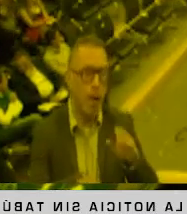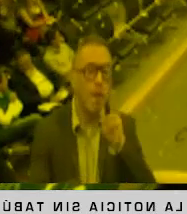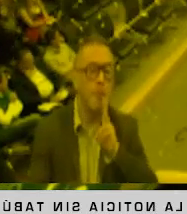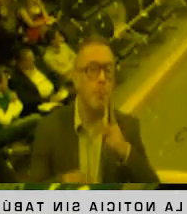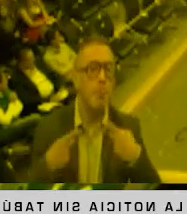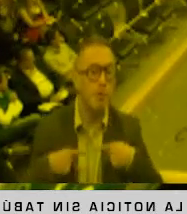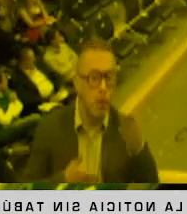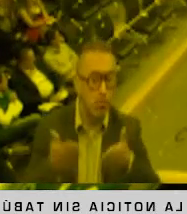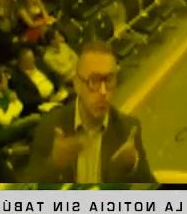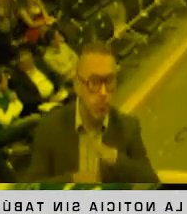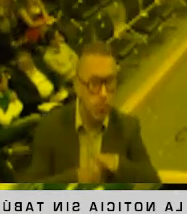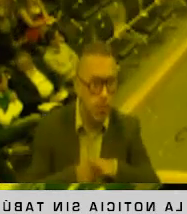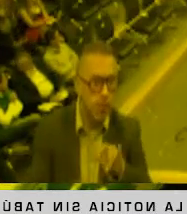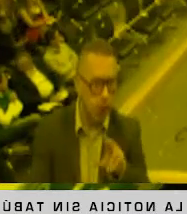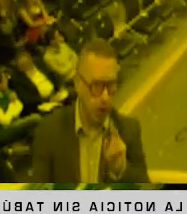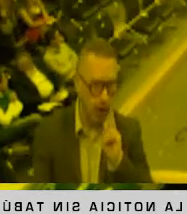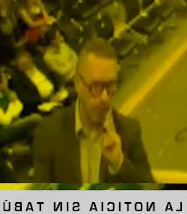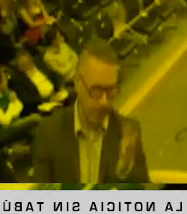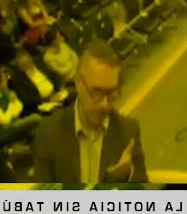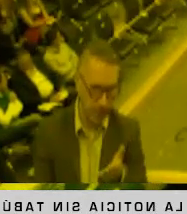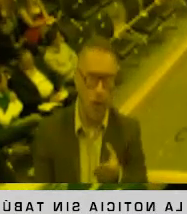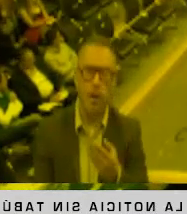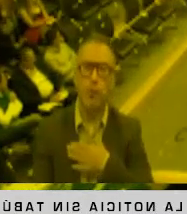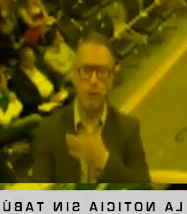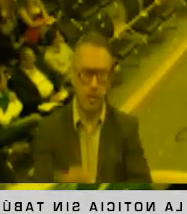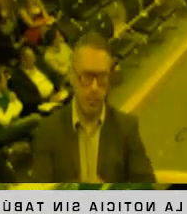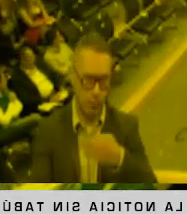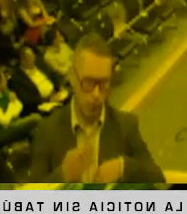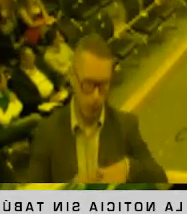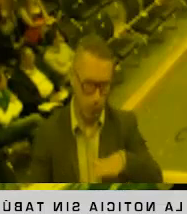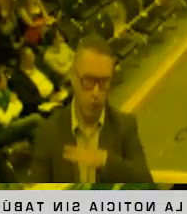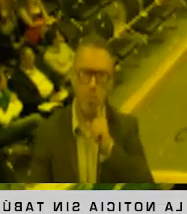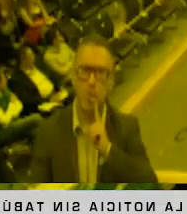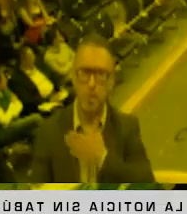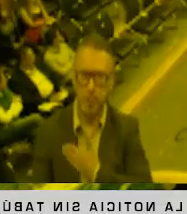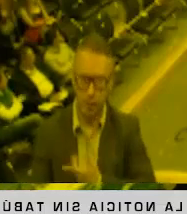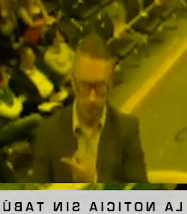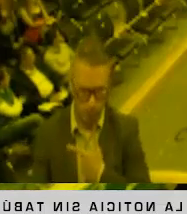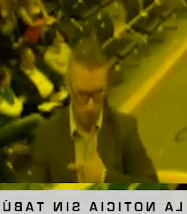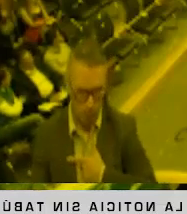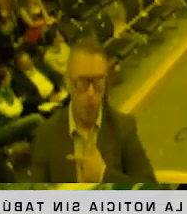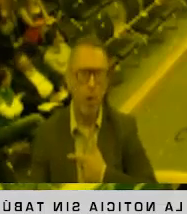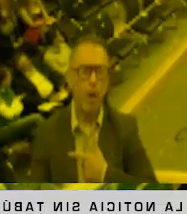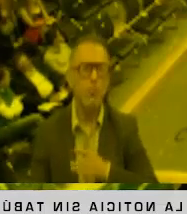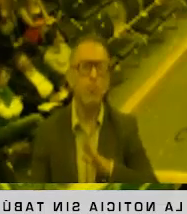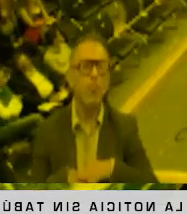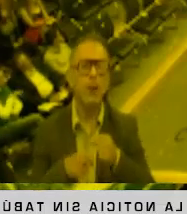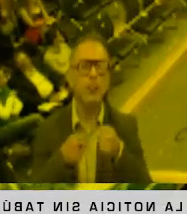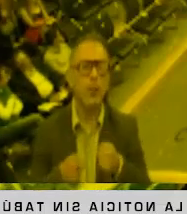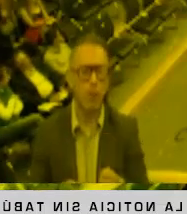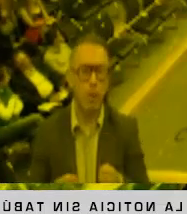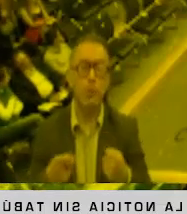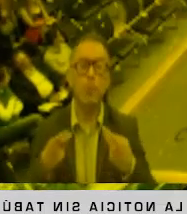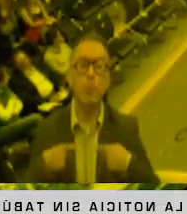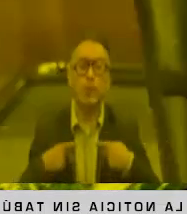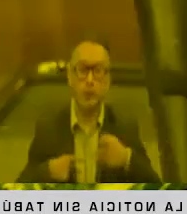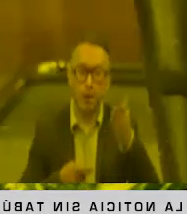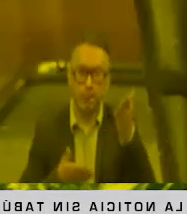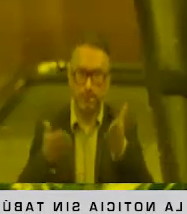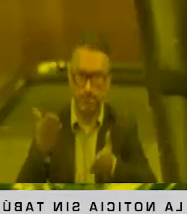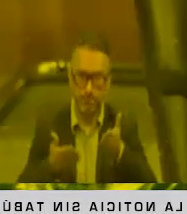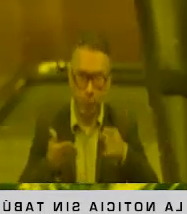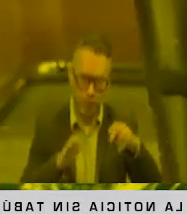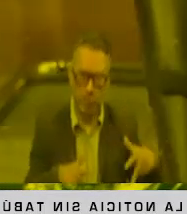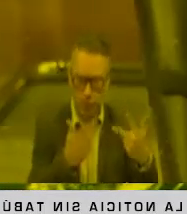estrategia política eh eso para mí merece todo el respeto porque están en la posibilidad y el derecho de hacer lo que a su consideración